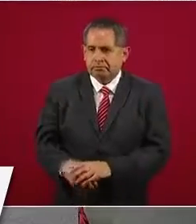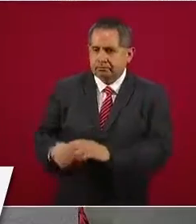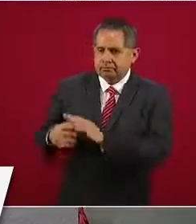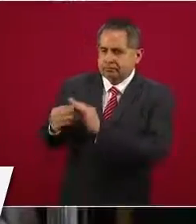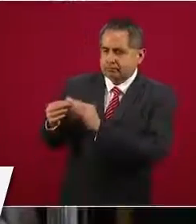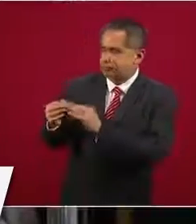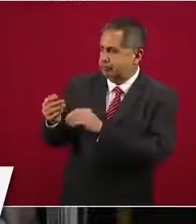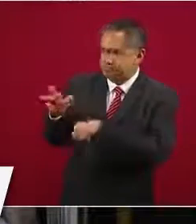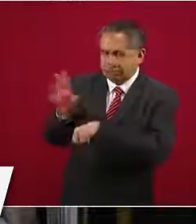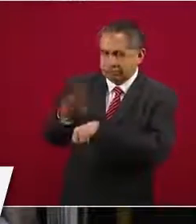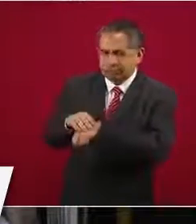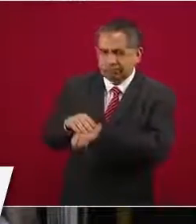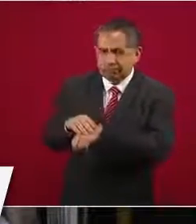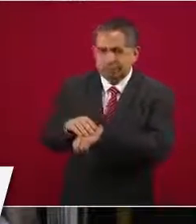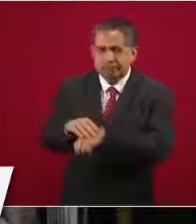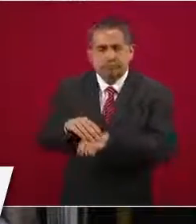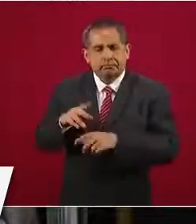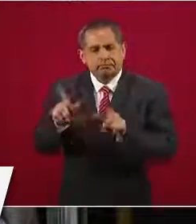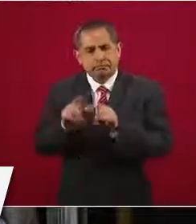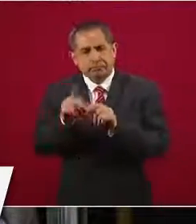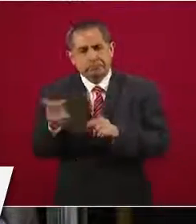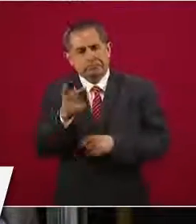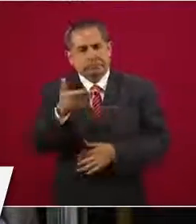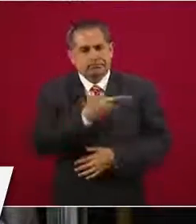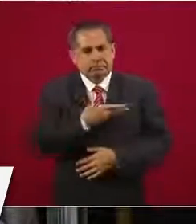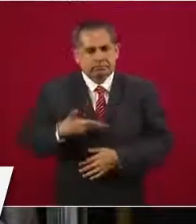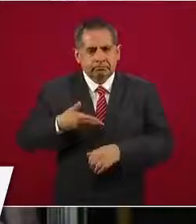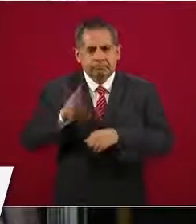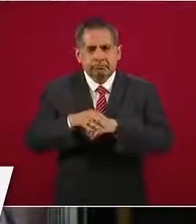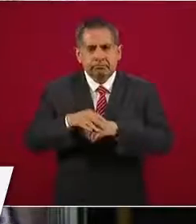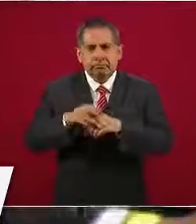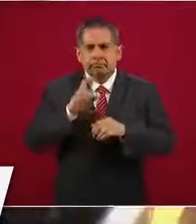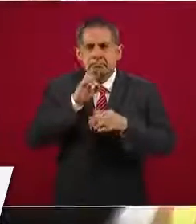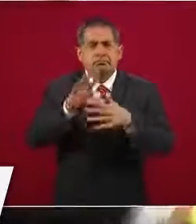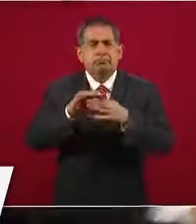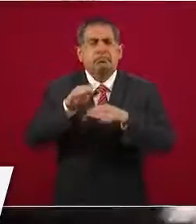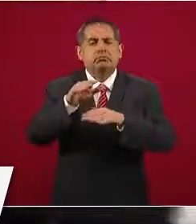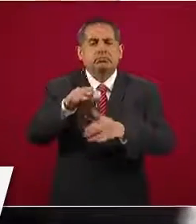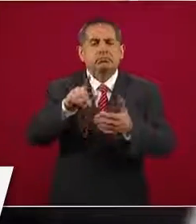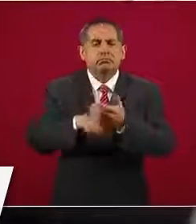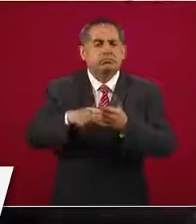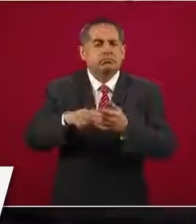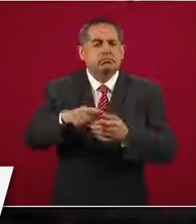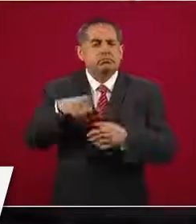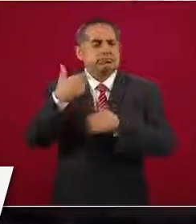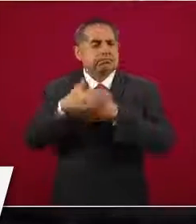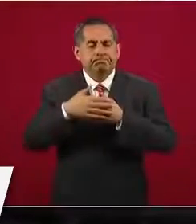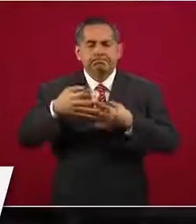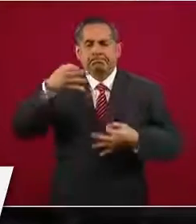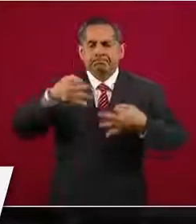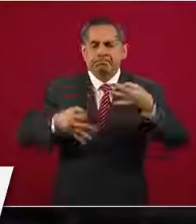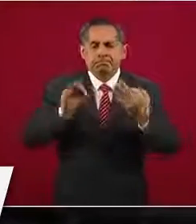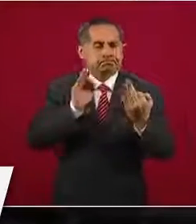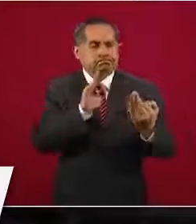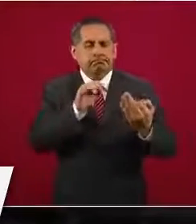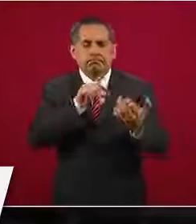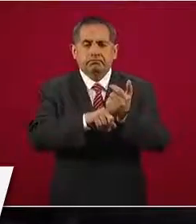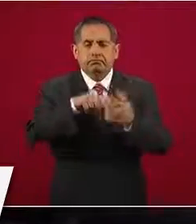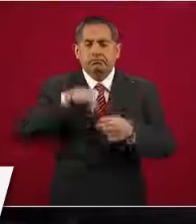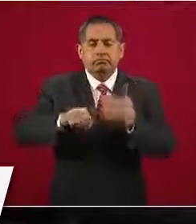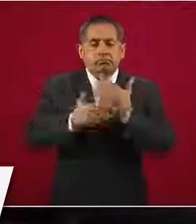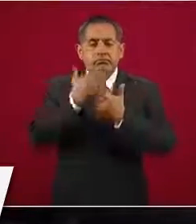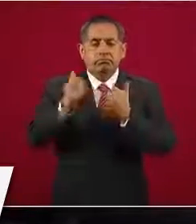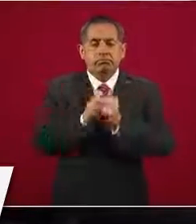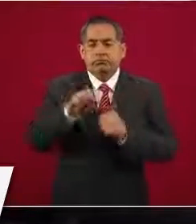Déjeme tomarme unos segundos, nada más preguntarle, presidente, si le puedo robar un comentario en torno a la audiencia agendada para esta